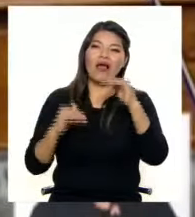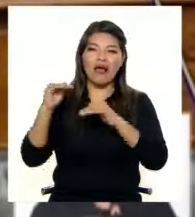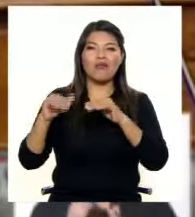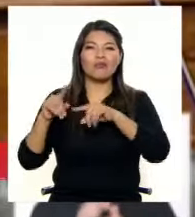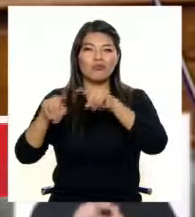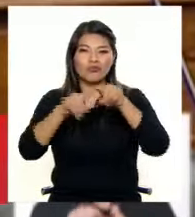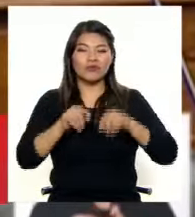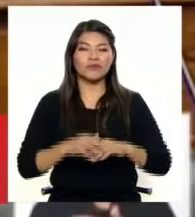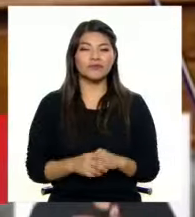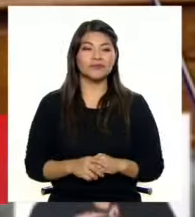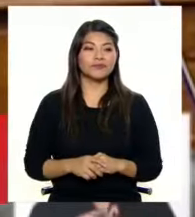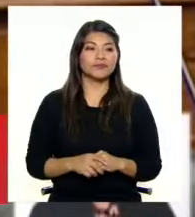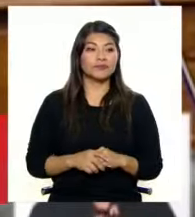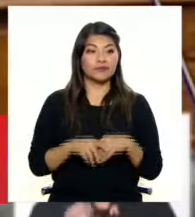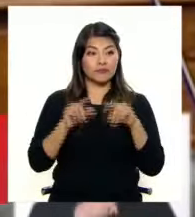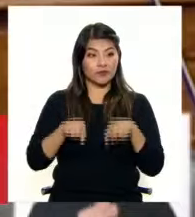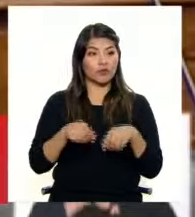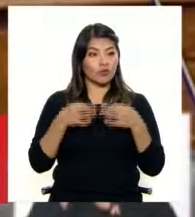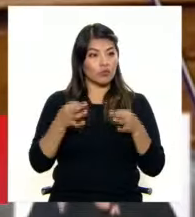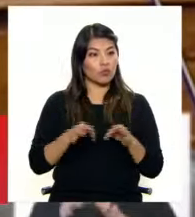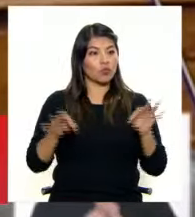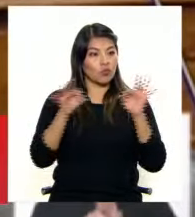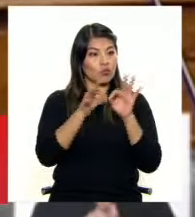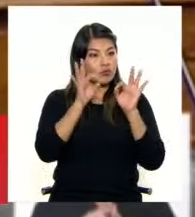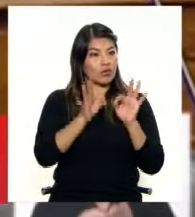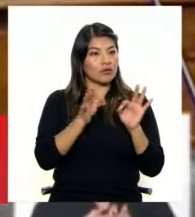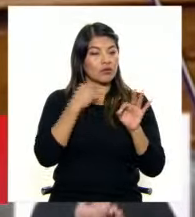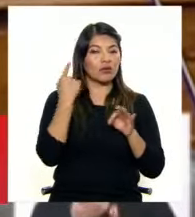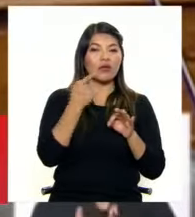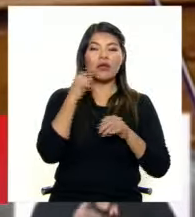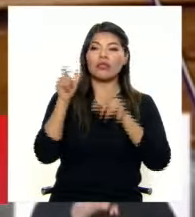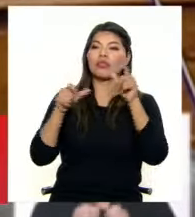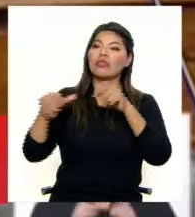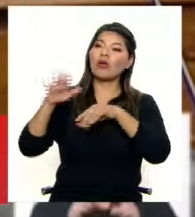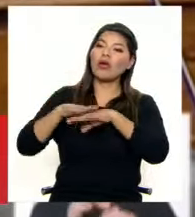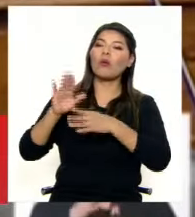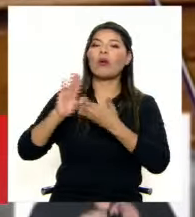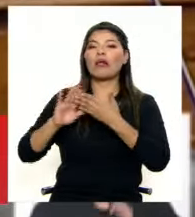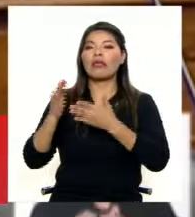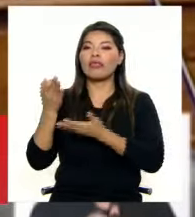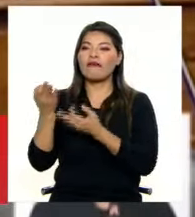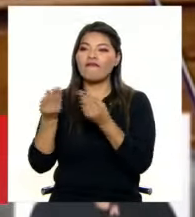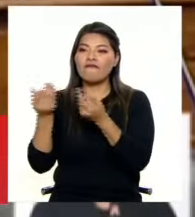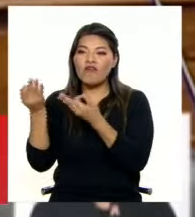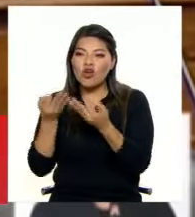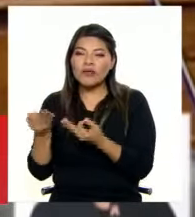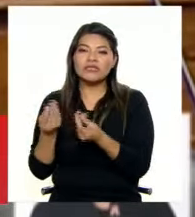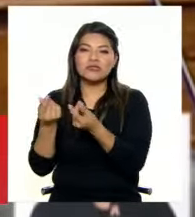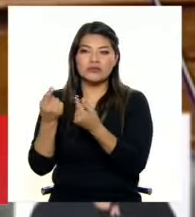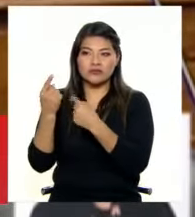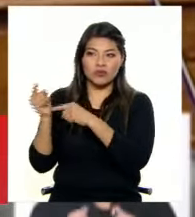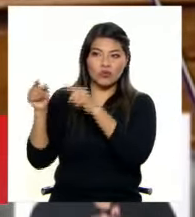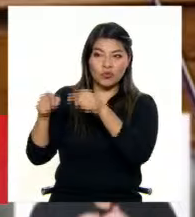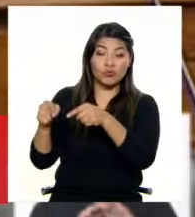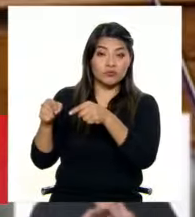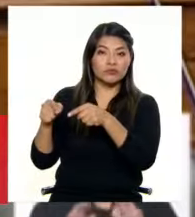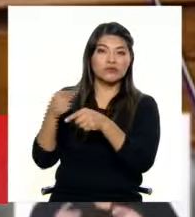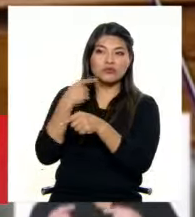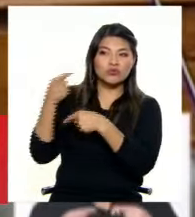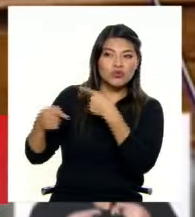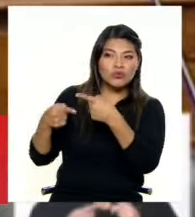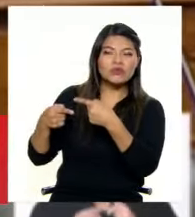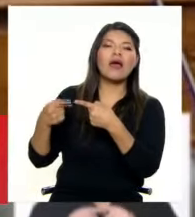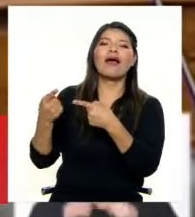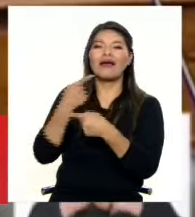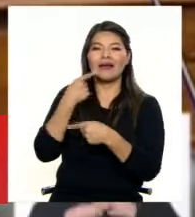la iniciativa legislativa está encaminado realmente a paliar la situación financiera de las organizaciones sometidas a concurso. De esta